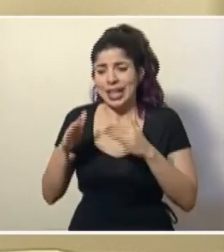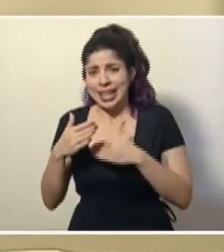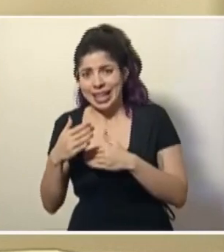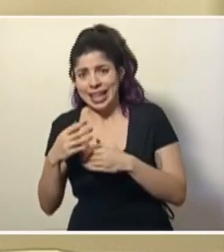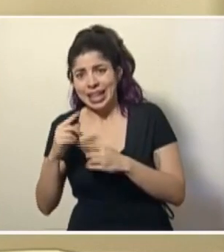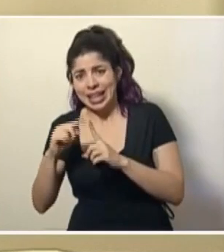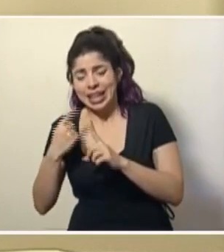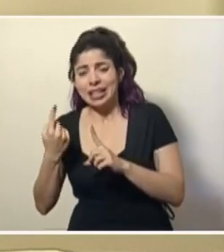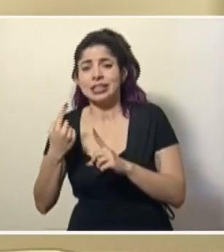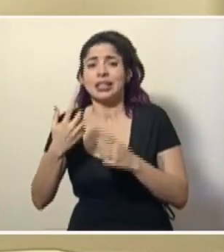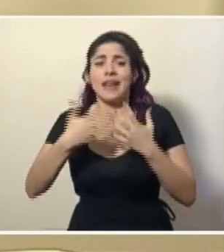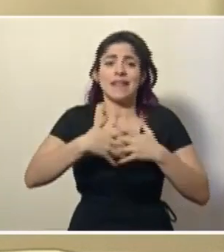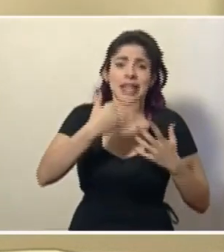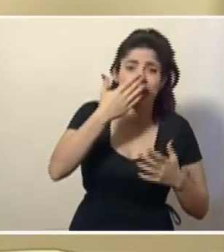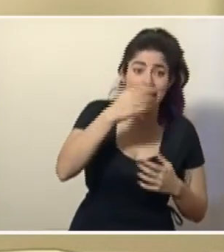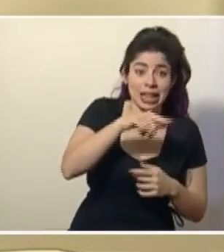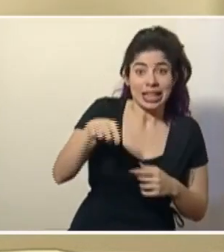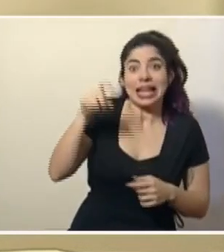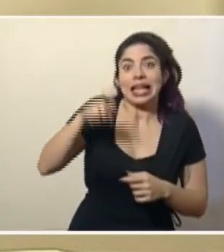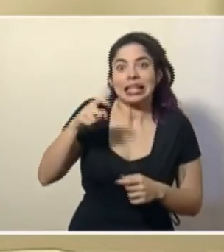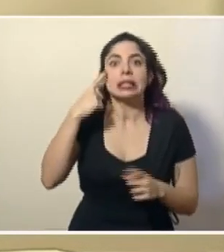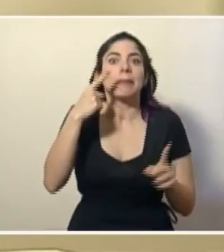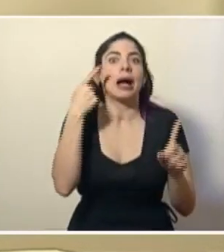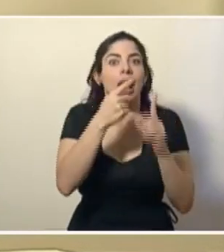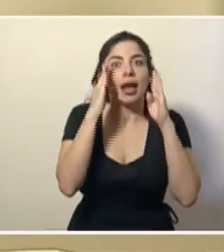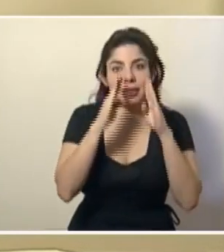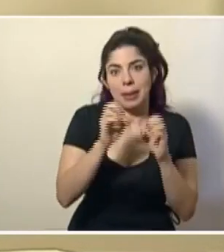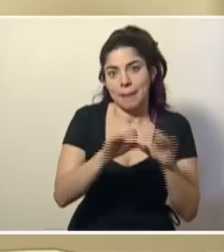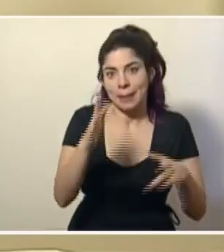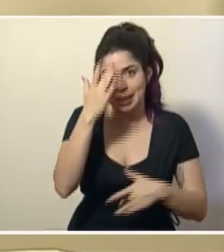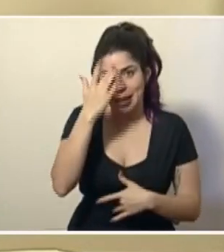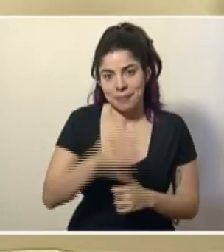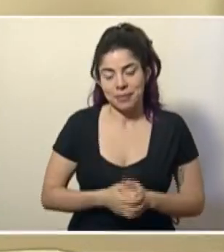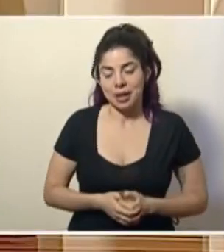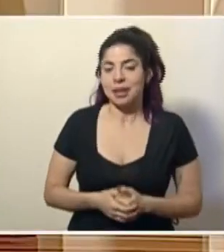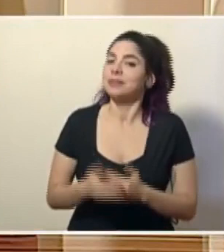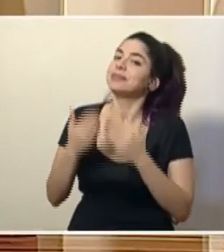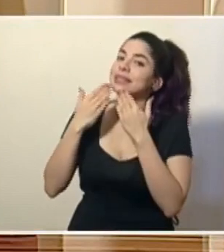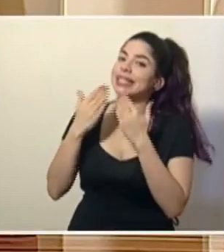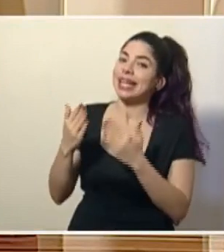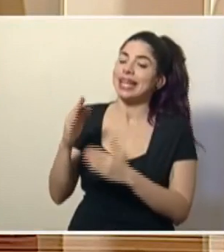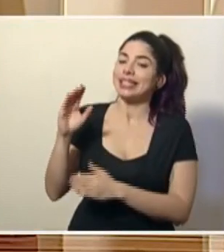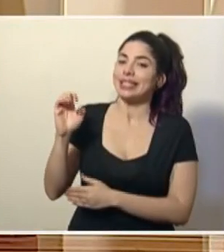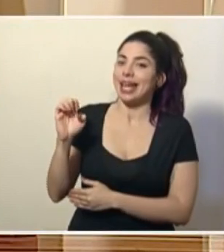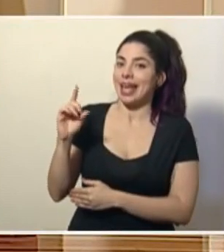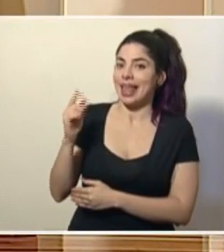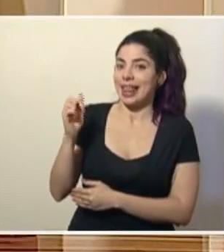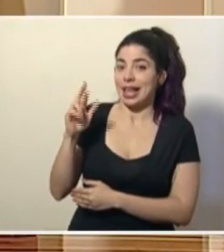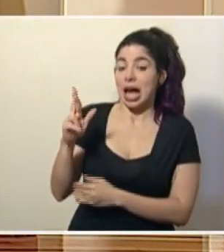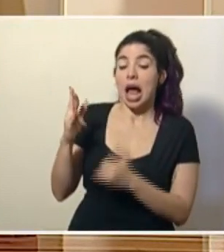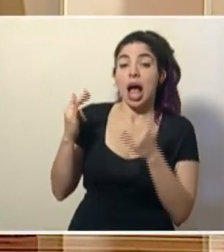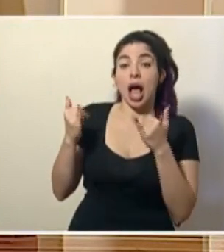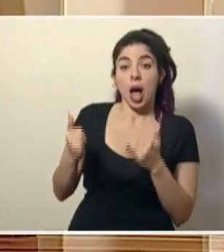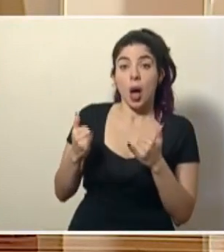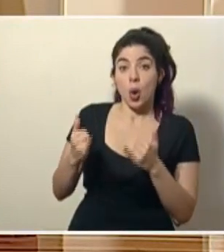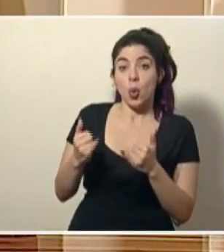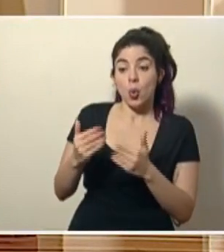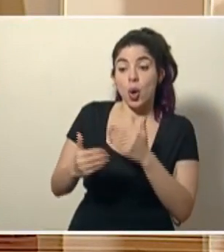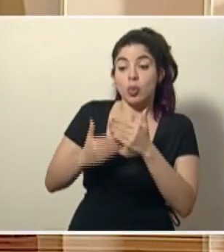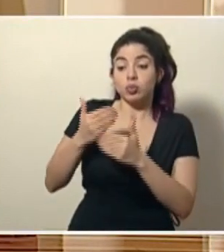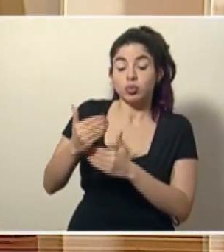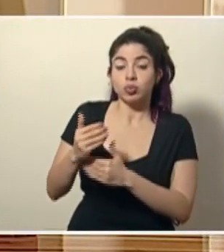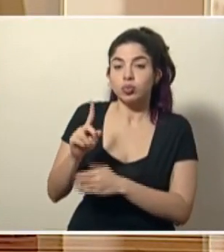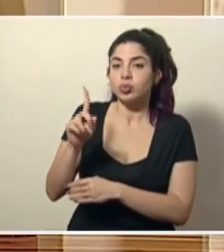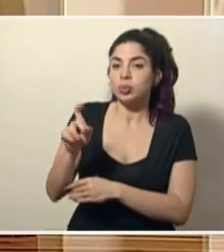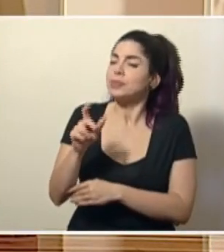los ventiladores, todo lo que se ocupa para atender una pandemia. Muchas gracias, don Edgar. Vamos a